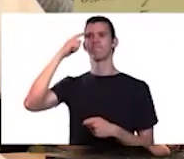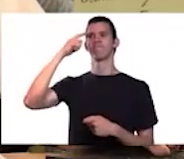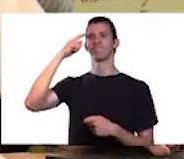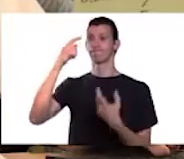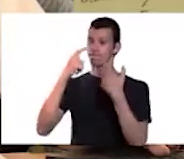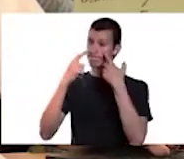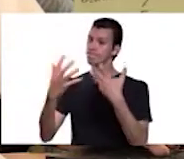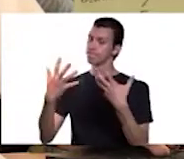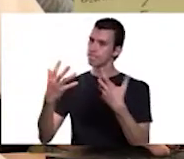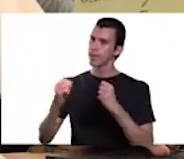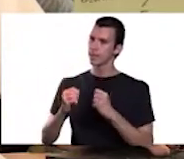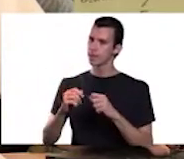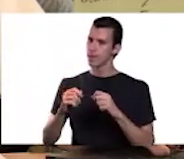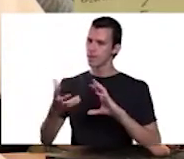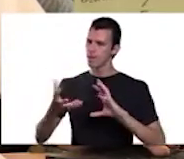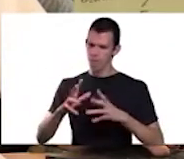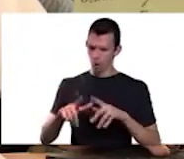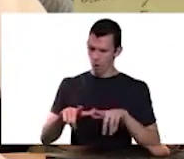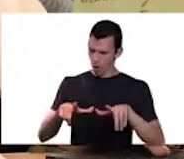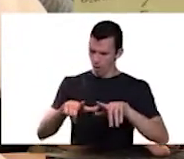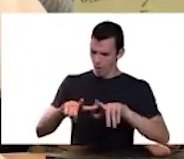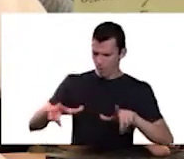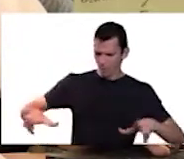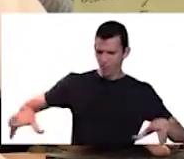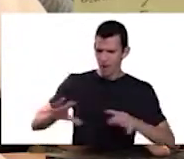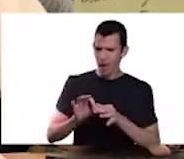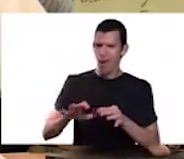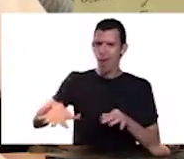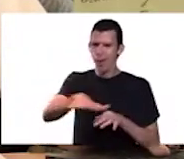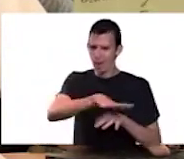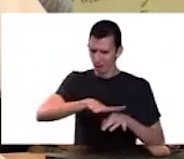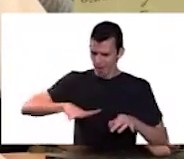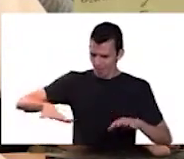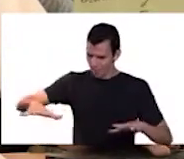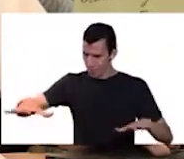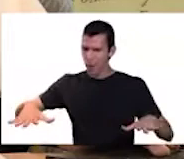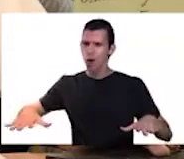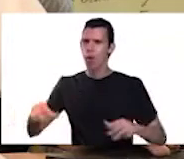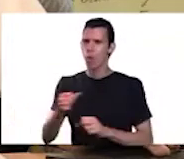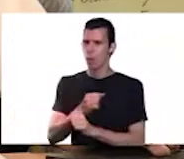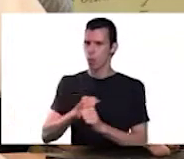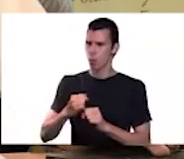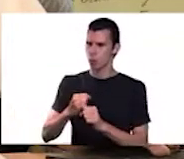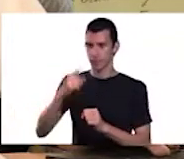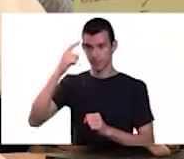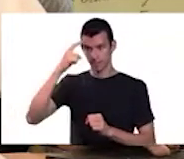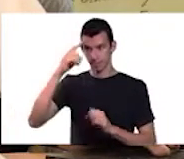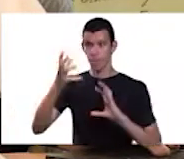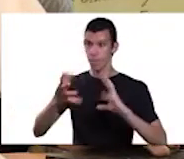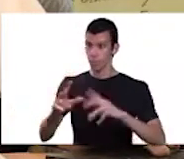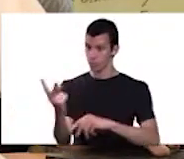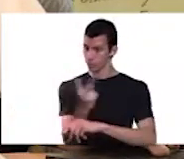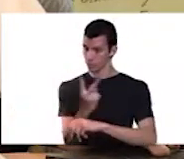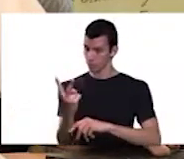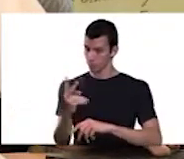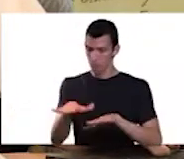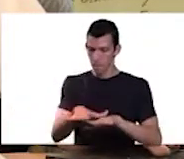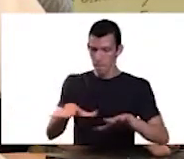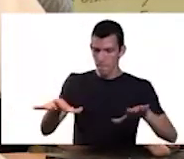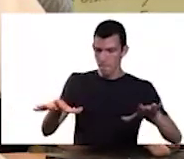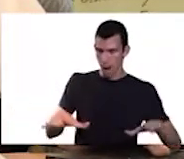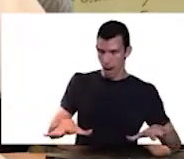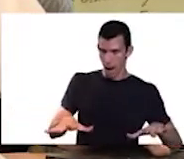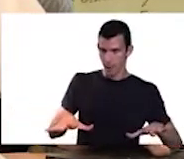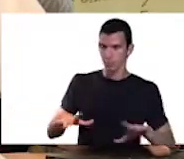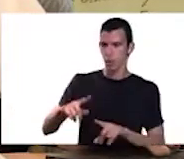las representaciones geográficas, sobre todo en cuanto al mapa y la esfera